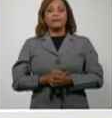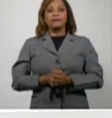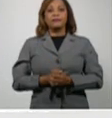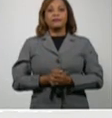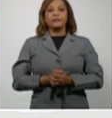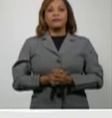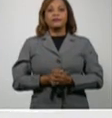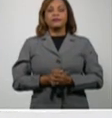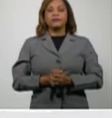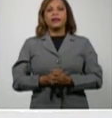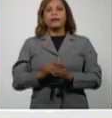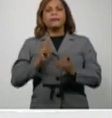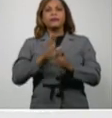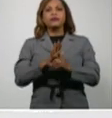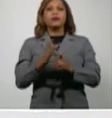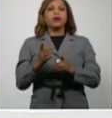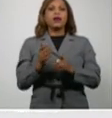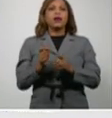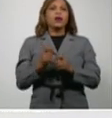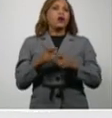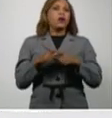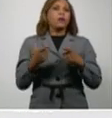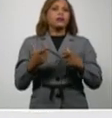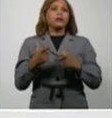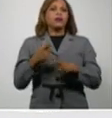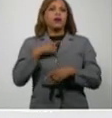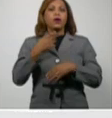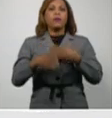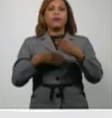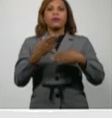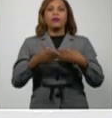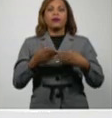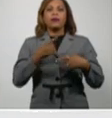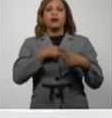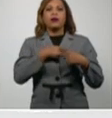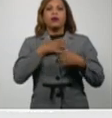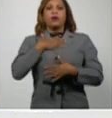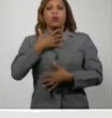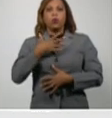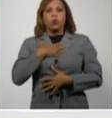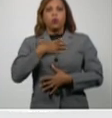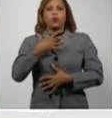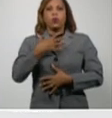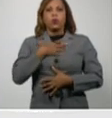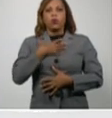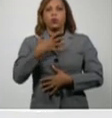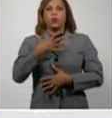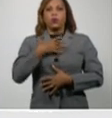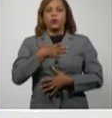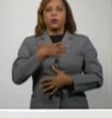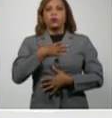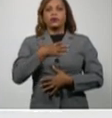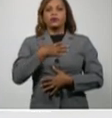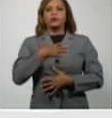lamentablemente comenzó con un aumento de la frecuencia respiratoria, una baja saturación de